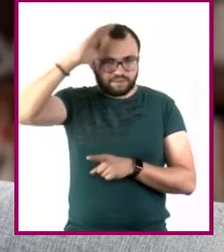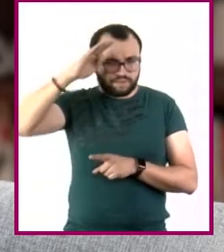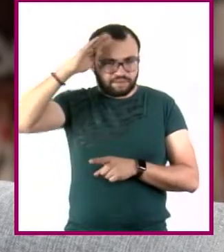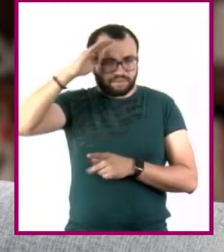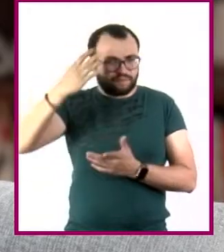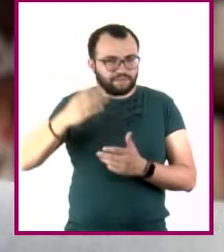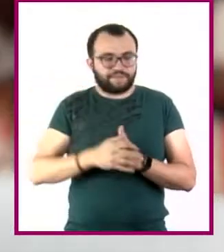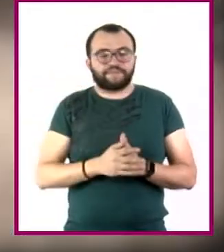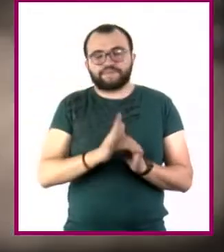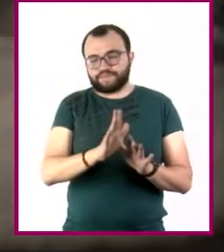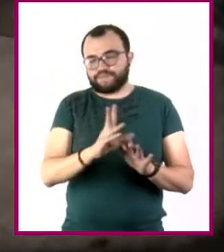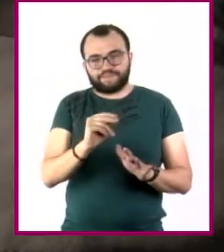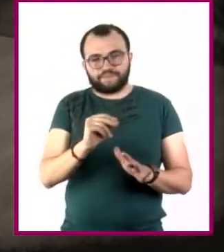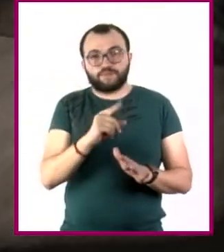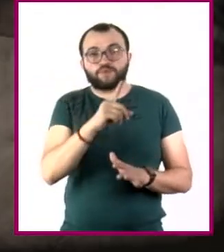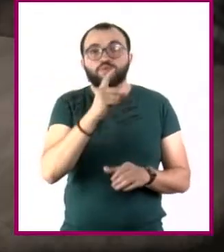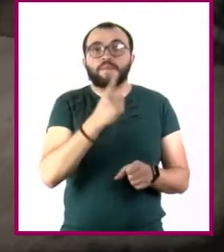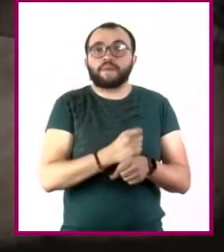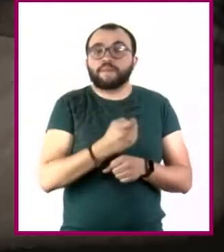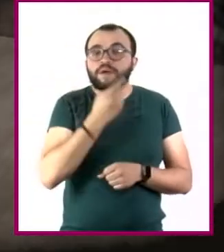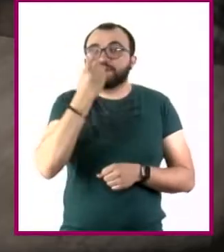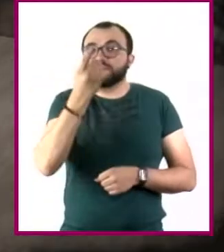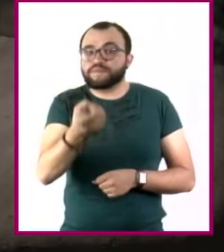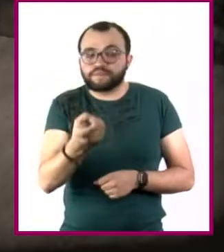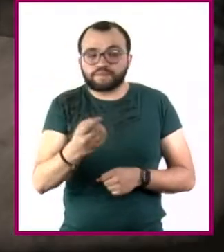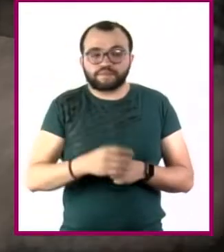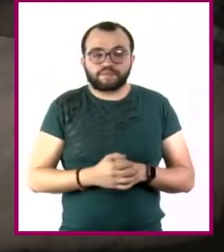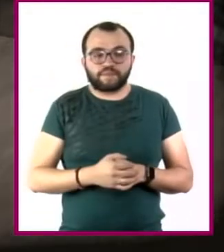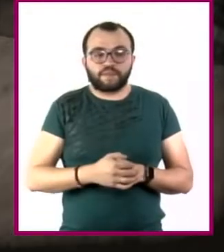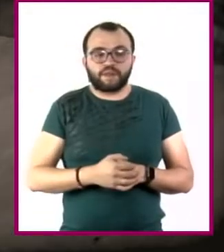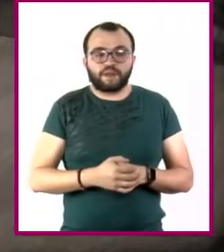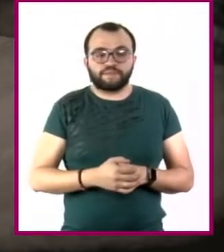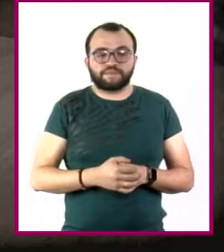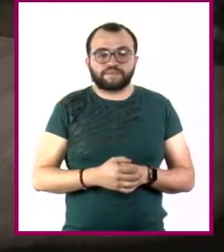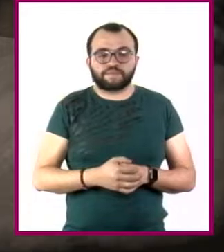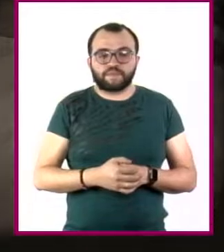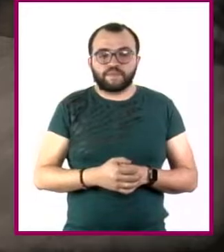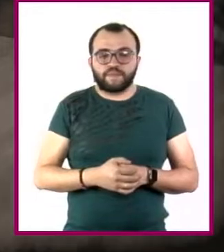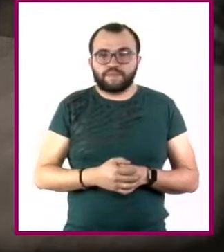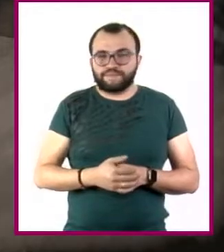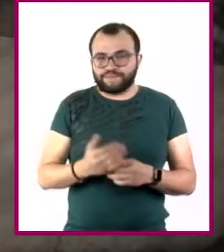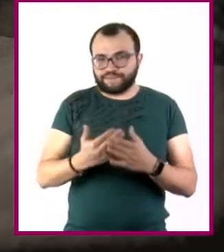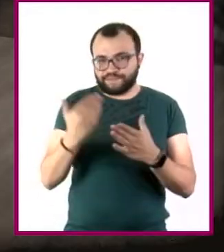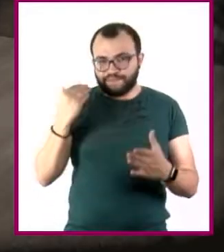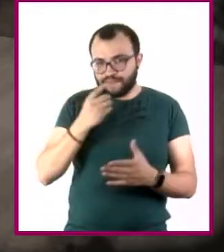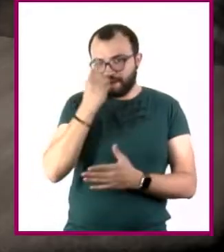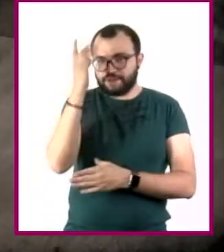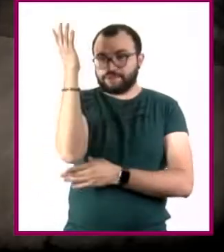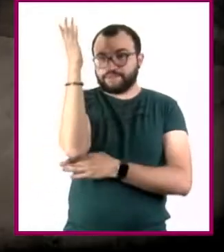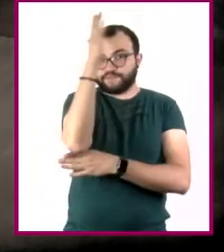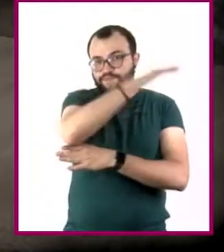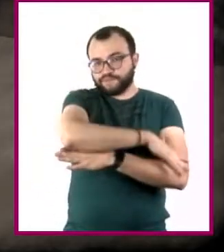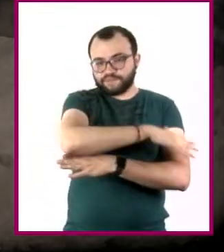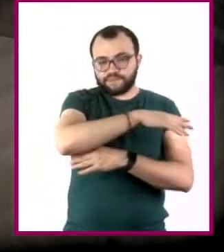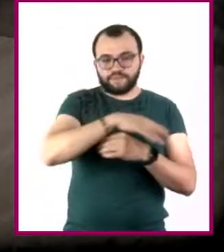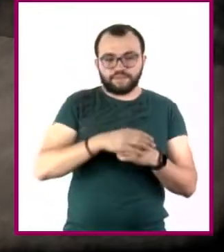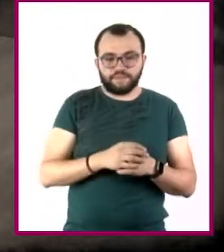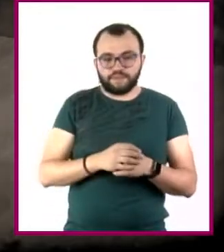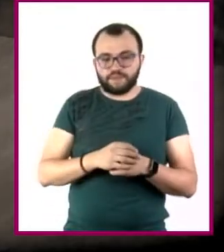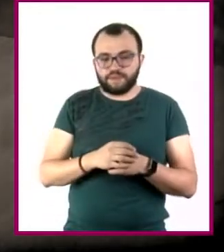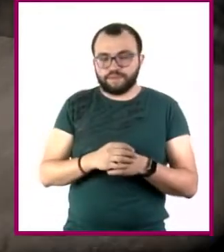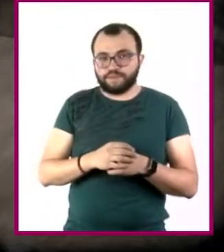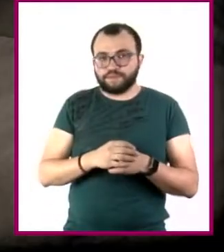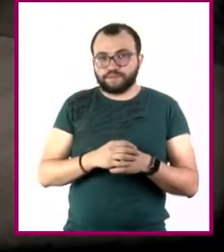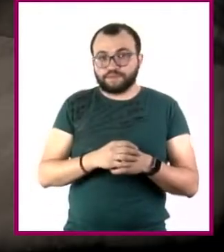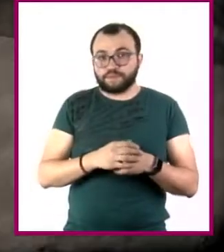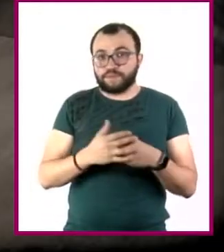comenzaste diciendo... Si un árbol cae en el corazón del bosque y nadie lo escucha,